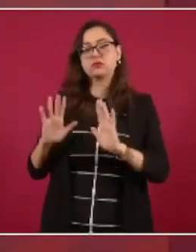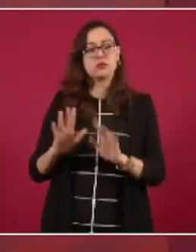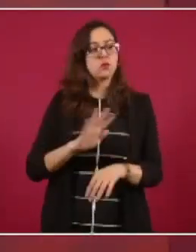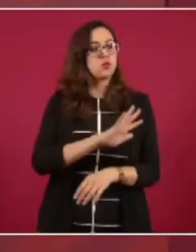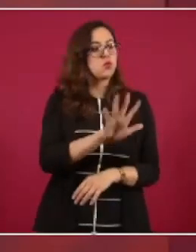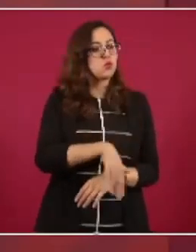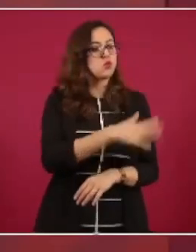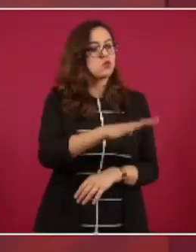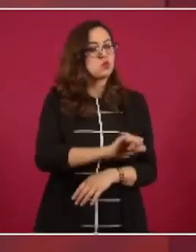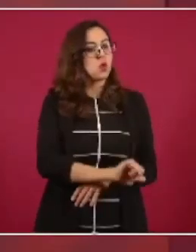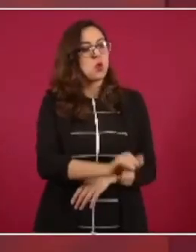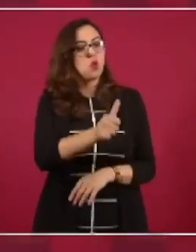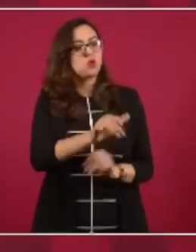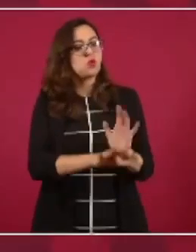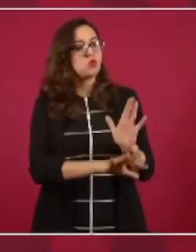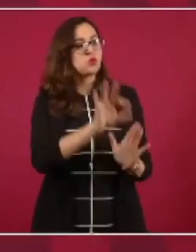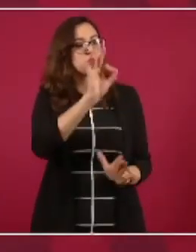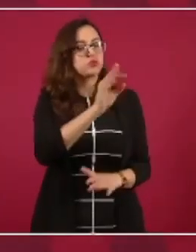al Congreso.